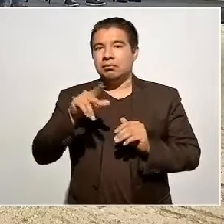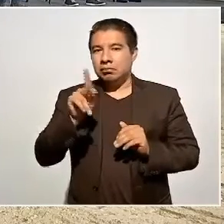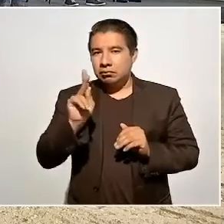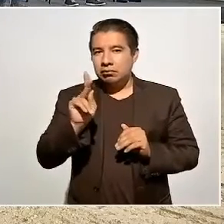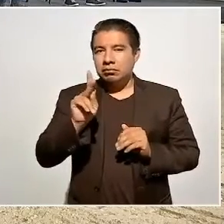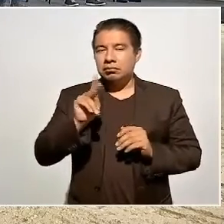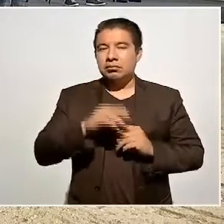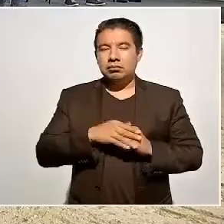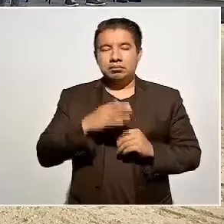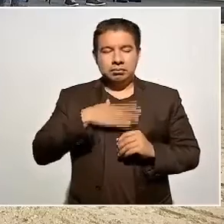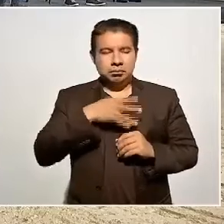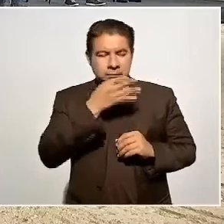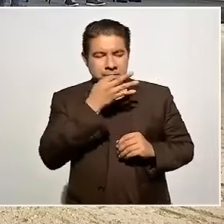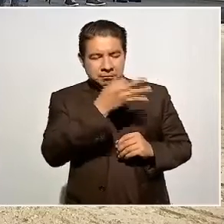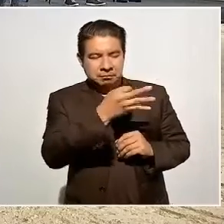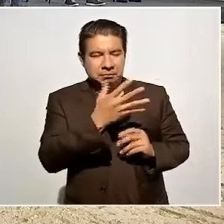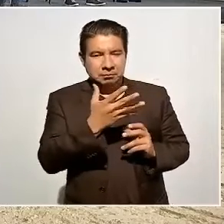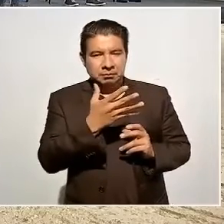le digo